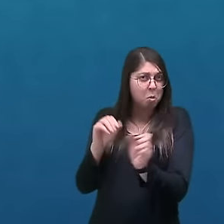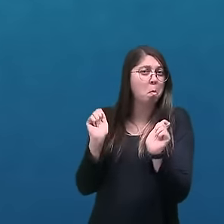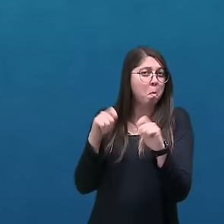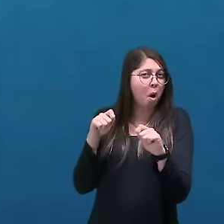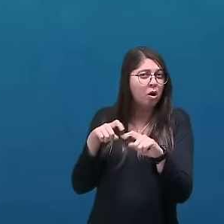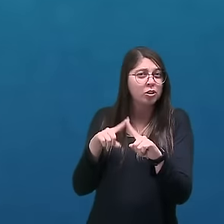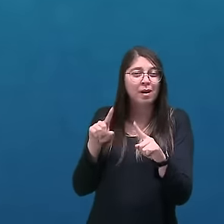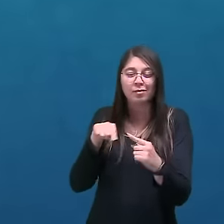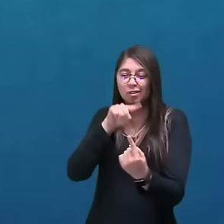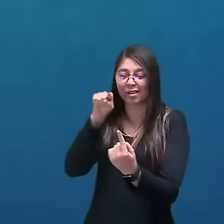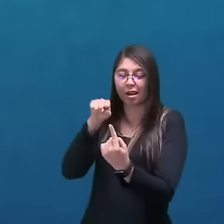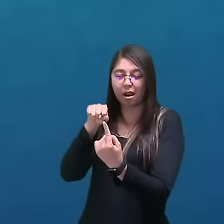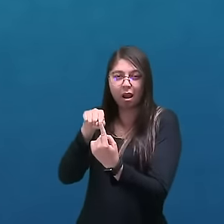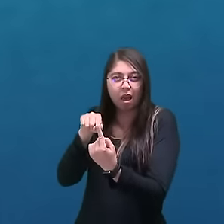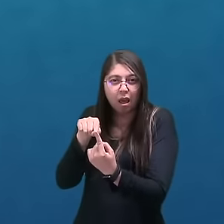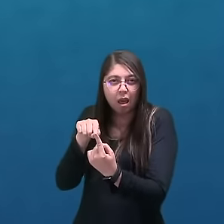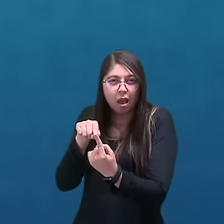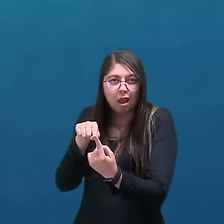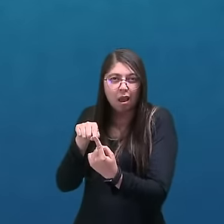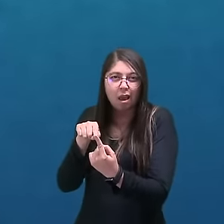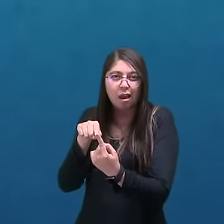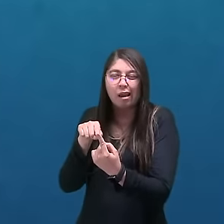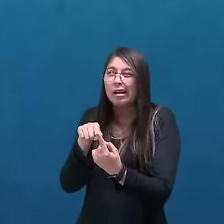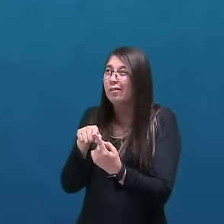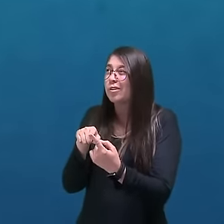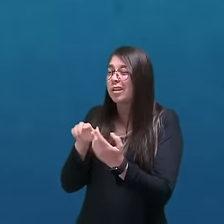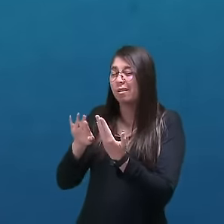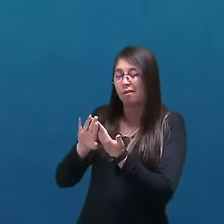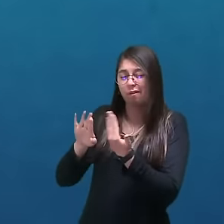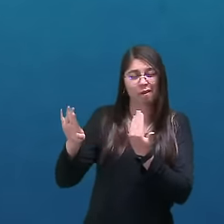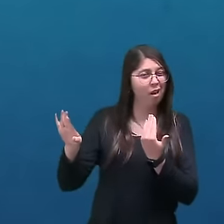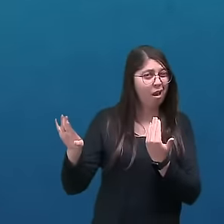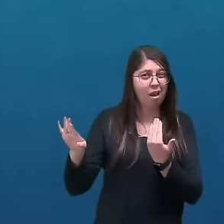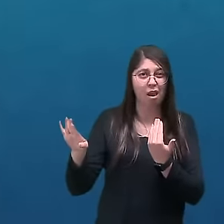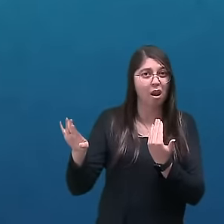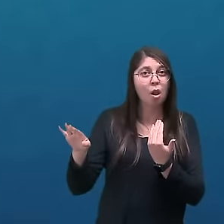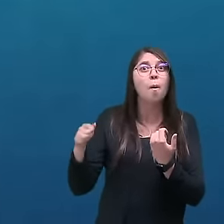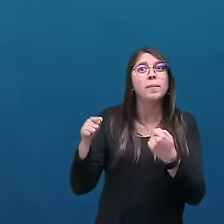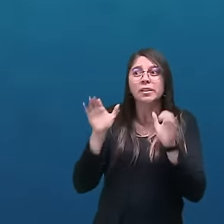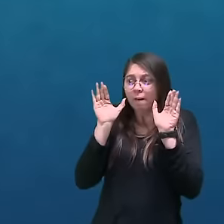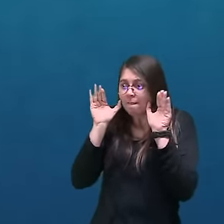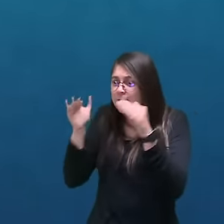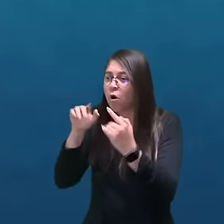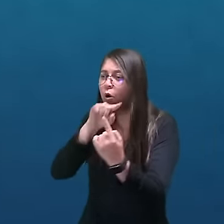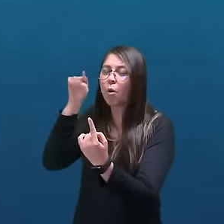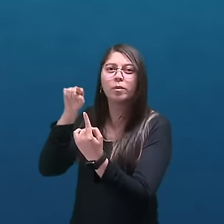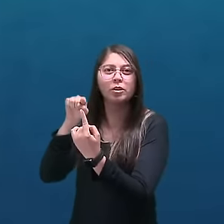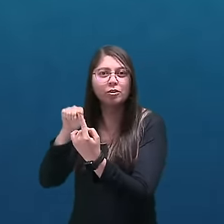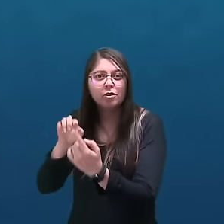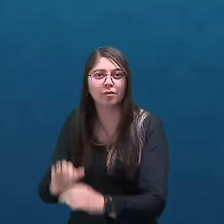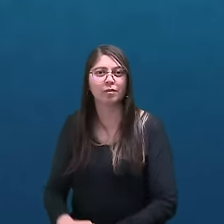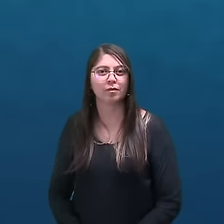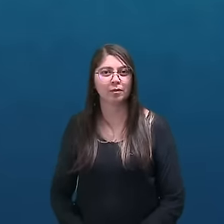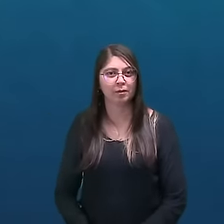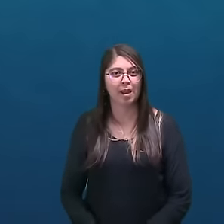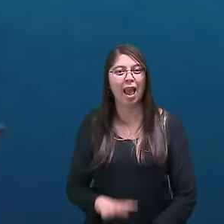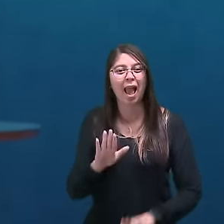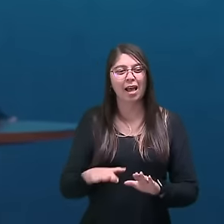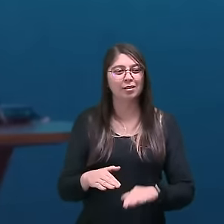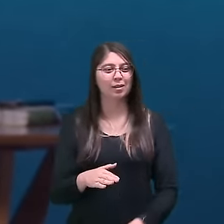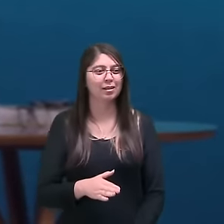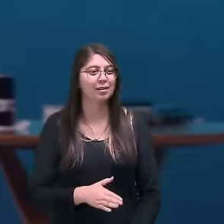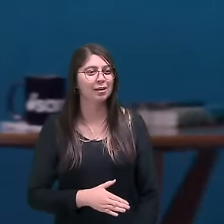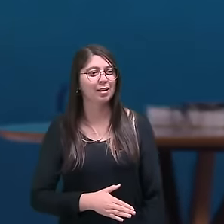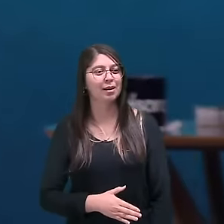precisa te dejar morno. El enemigo no precisa tirar a ninguém da igreja, só precisa colocar un bloqueo en tu corazón para